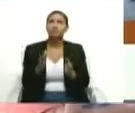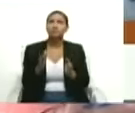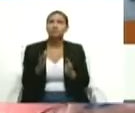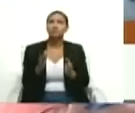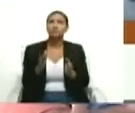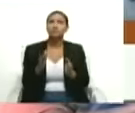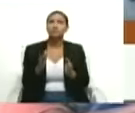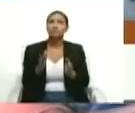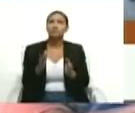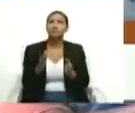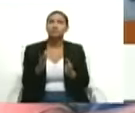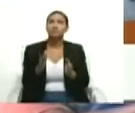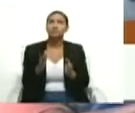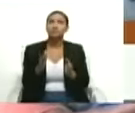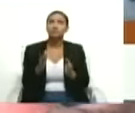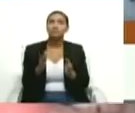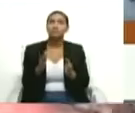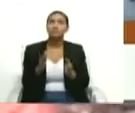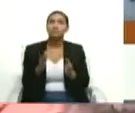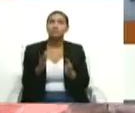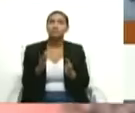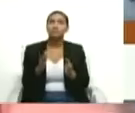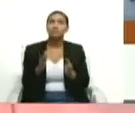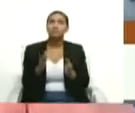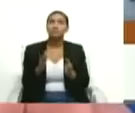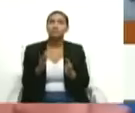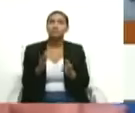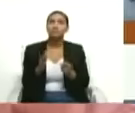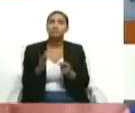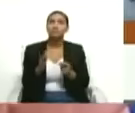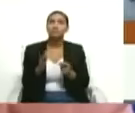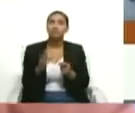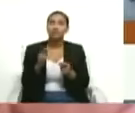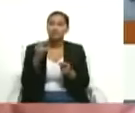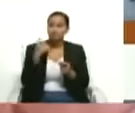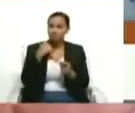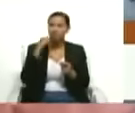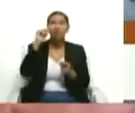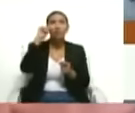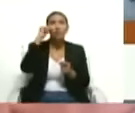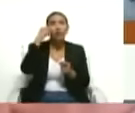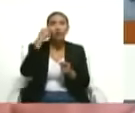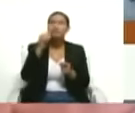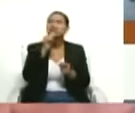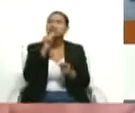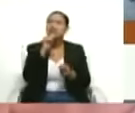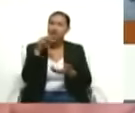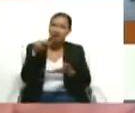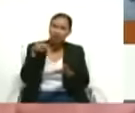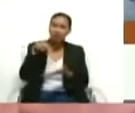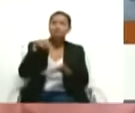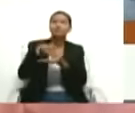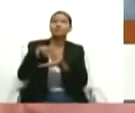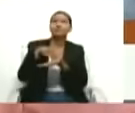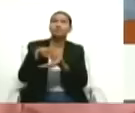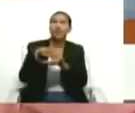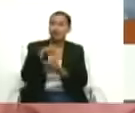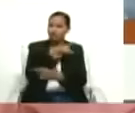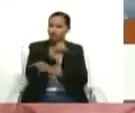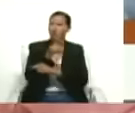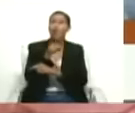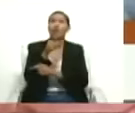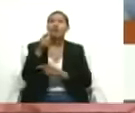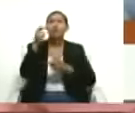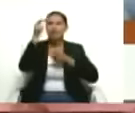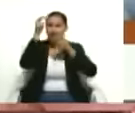Zamuro cuidando carne. Y el primero que se atrevió a darle una orden a Chávez de que tenía